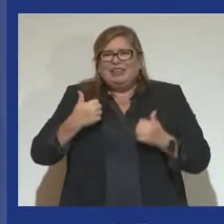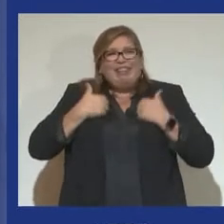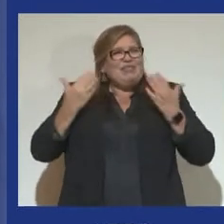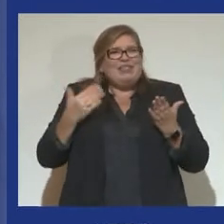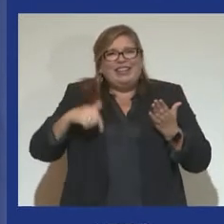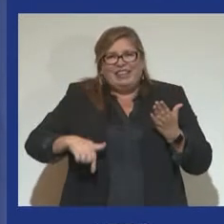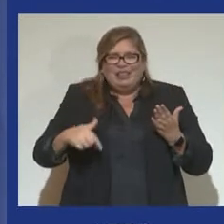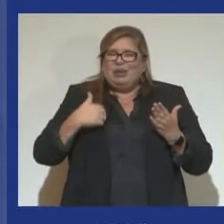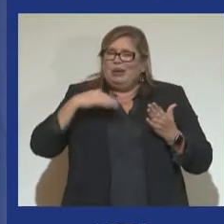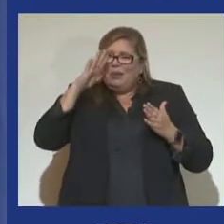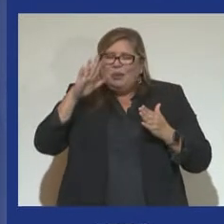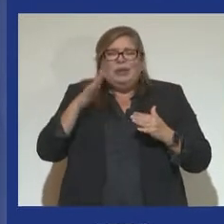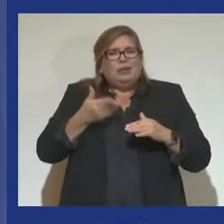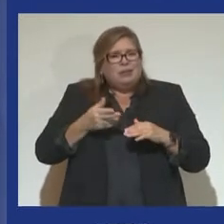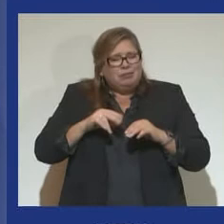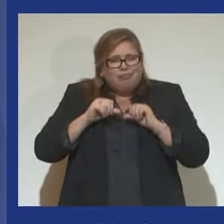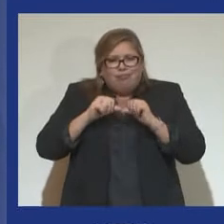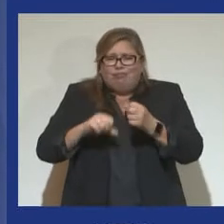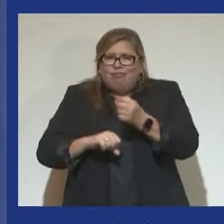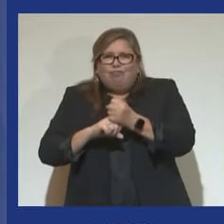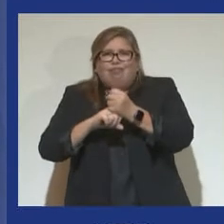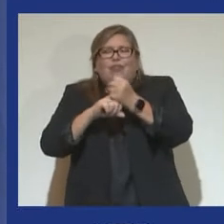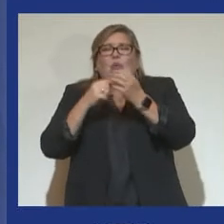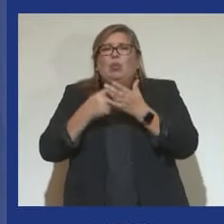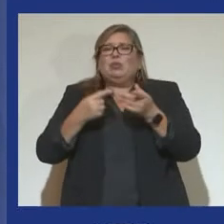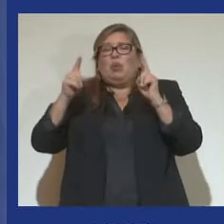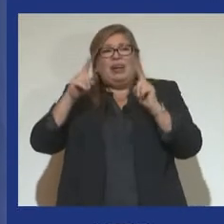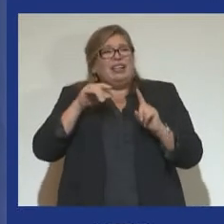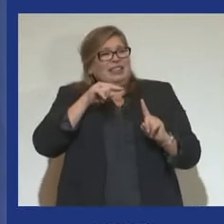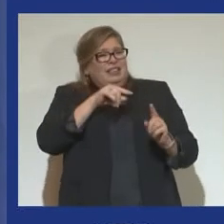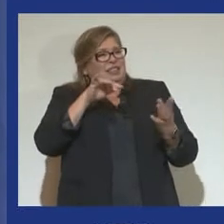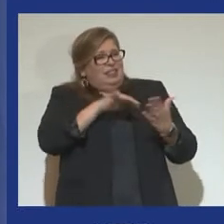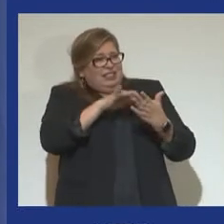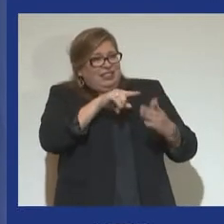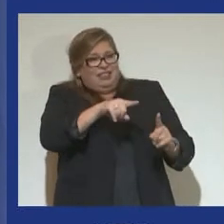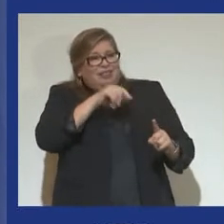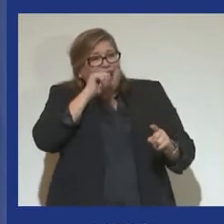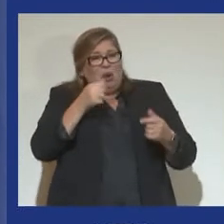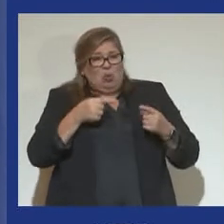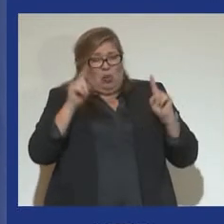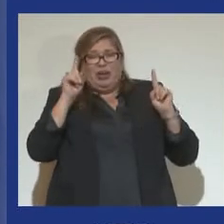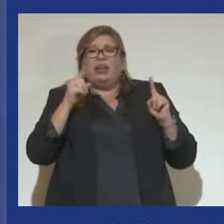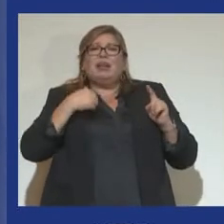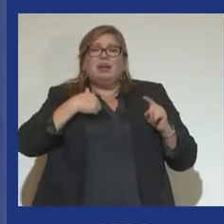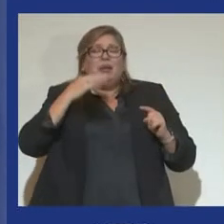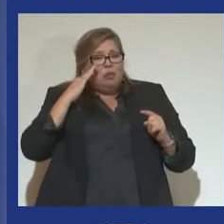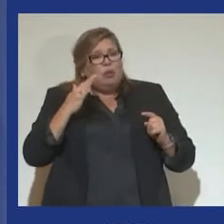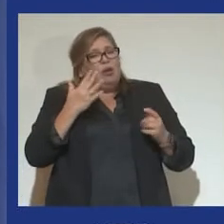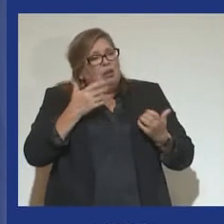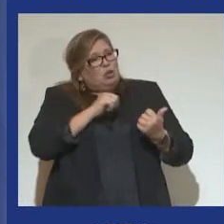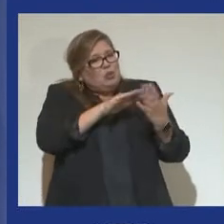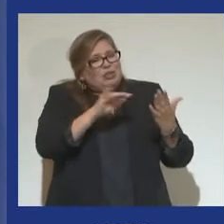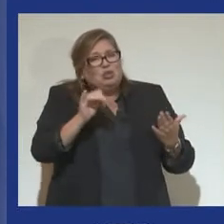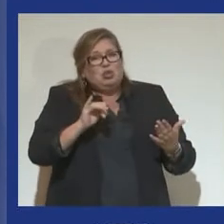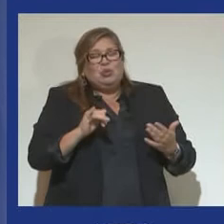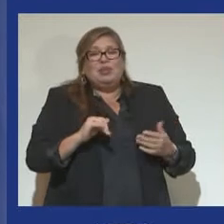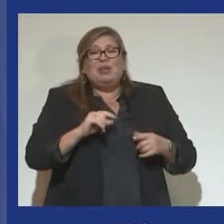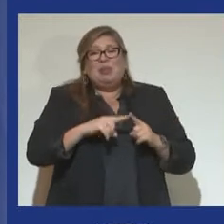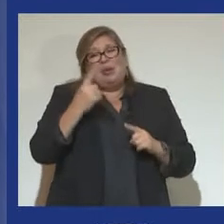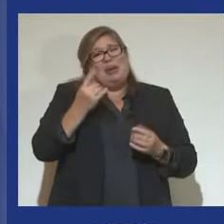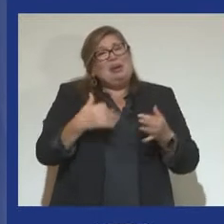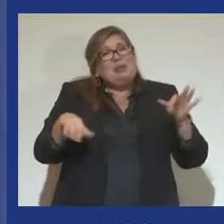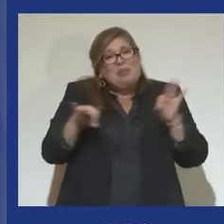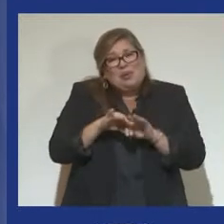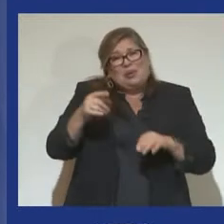partes partes del país vamos a crear o acrecentar lo que ya funciona pero sepan que también hay mucha desinformación